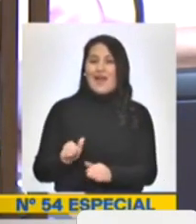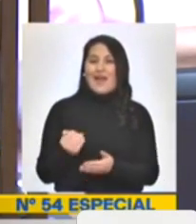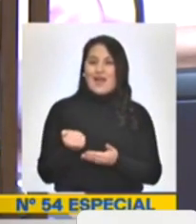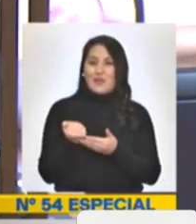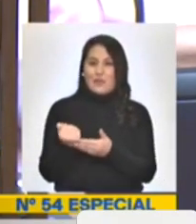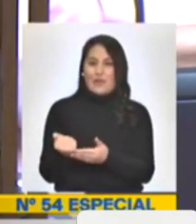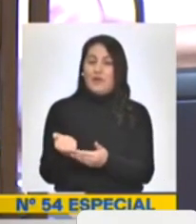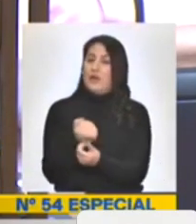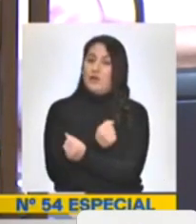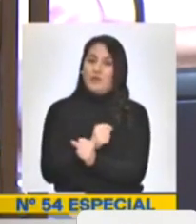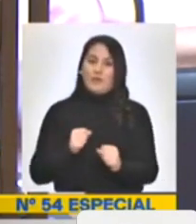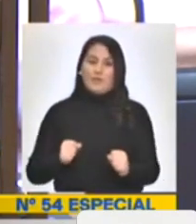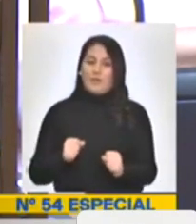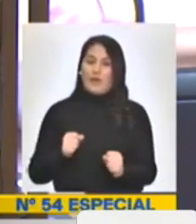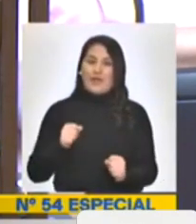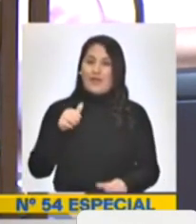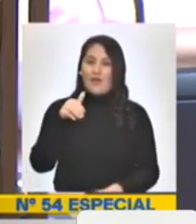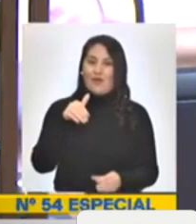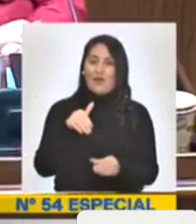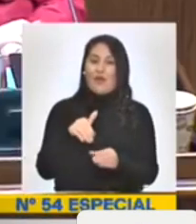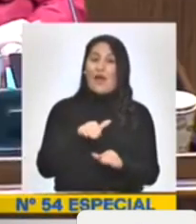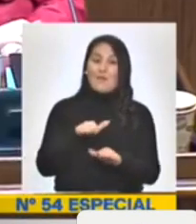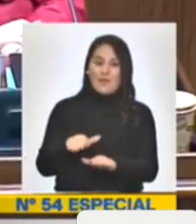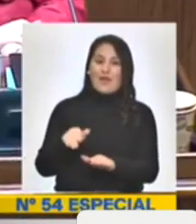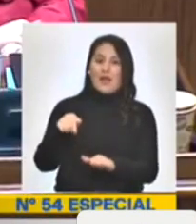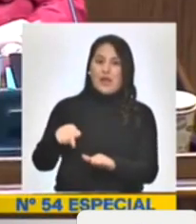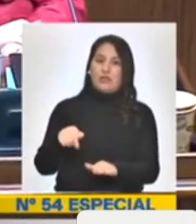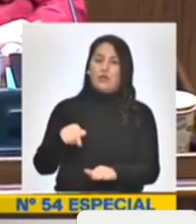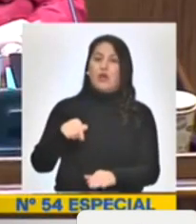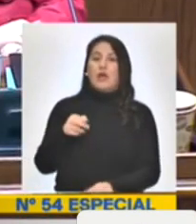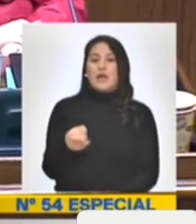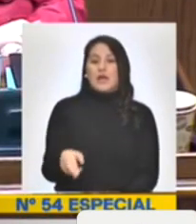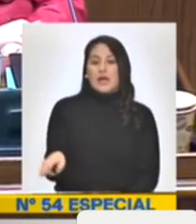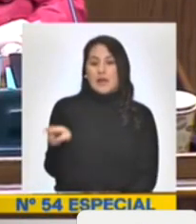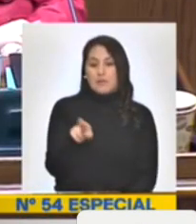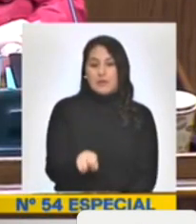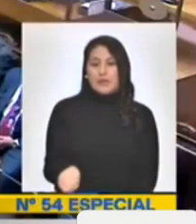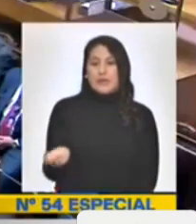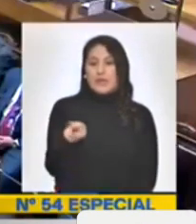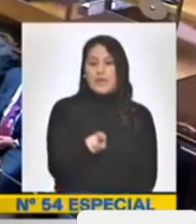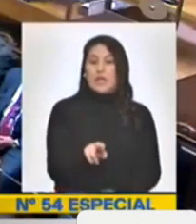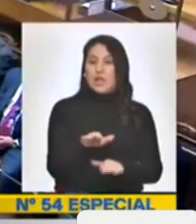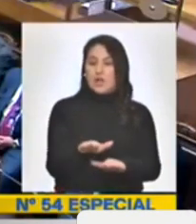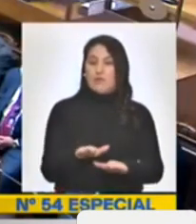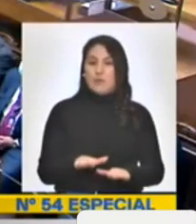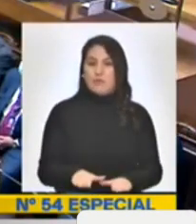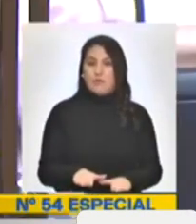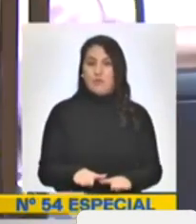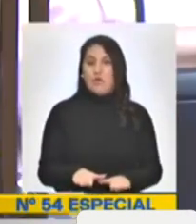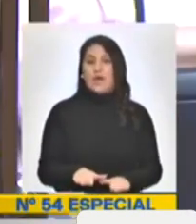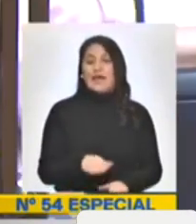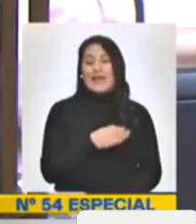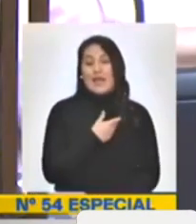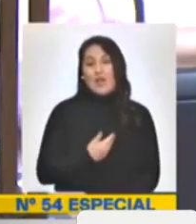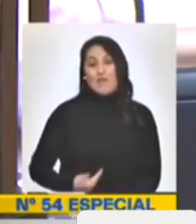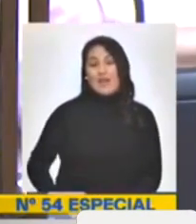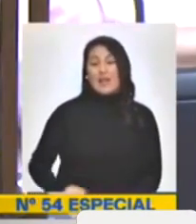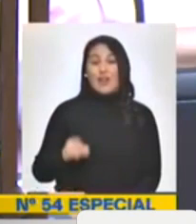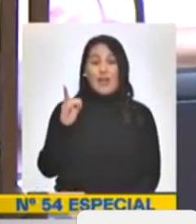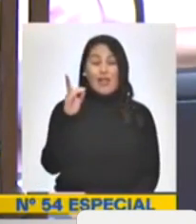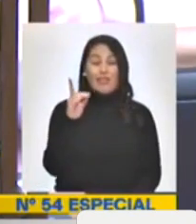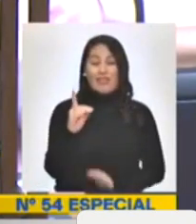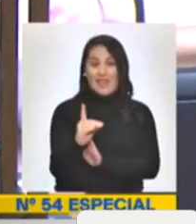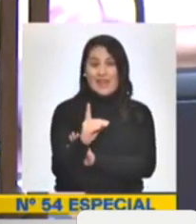aprobar esto, que es la repetición de lo mismo que todos los gobiernos de derecha y de centro izquierda han venido haciendo. Yo esperaba mucho